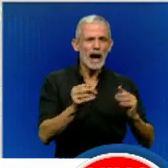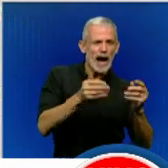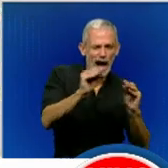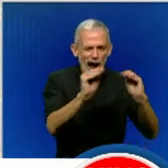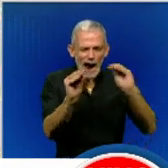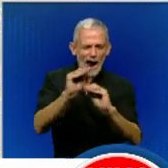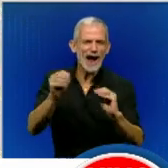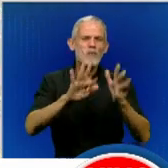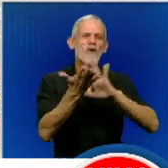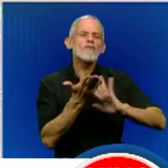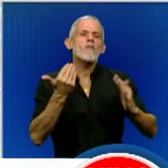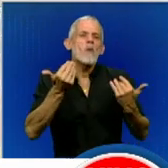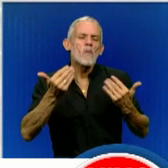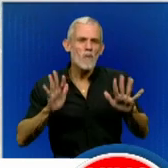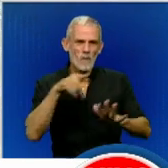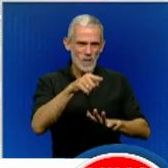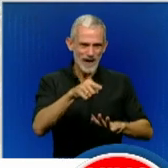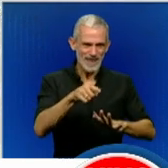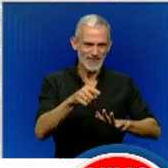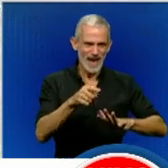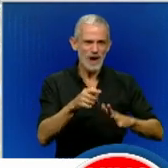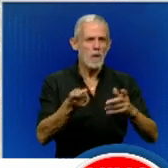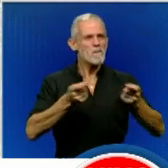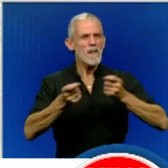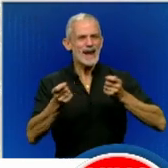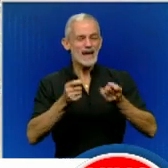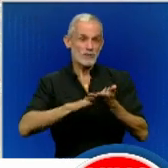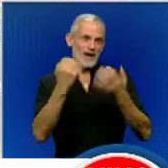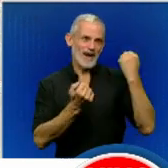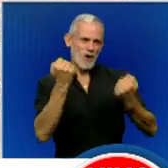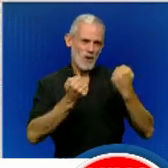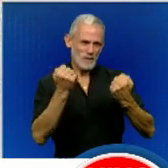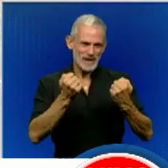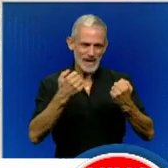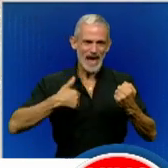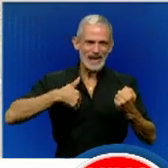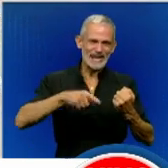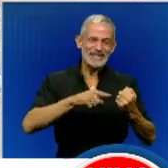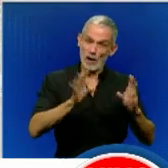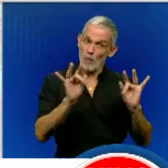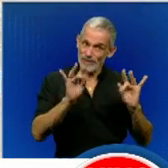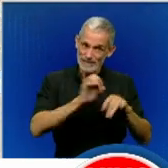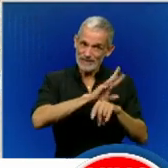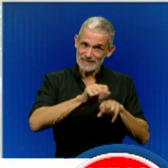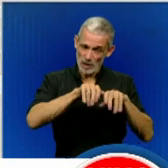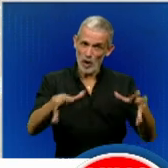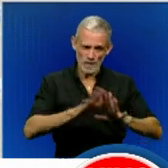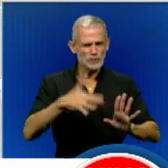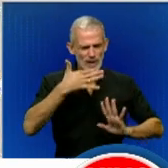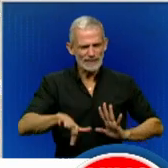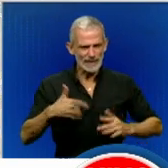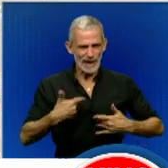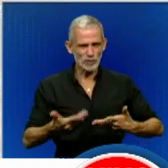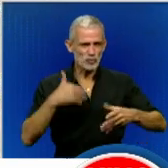como pudiera un manejo de la economía que se hace muy difícil en la pandemia y que vendiendo